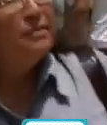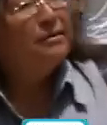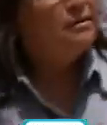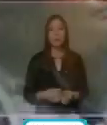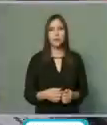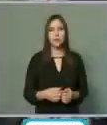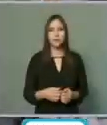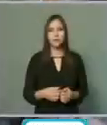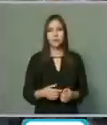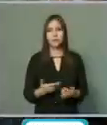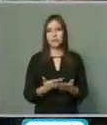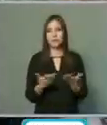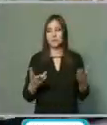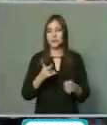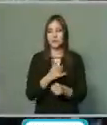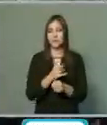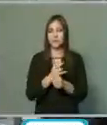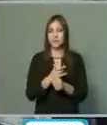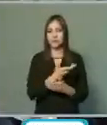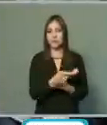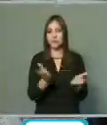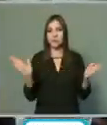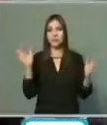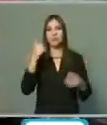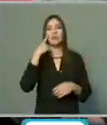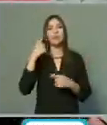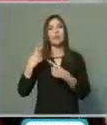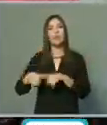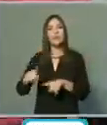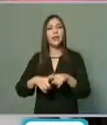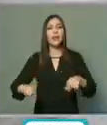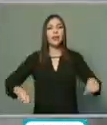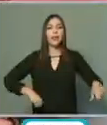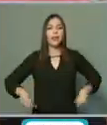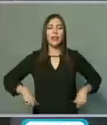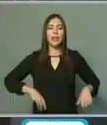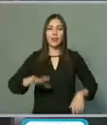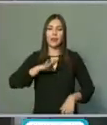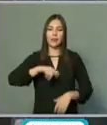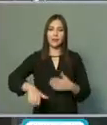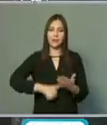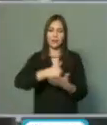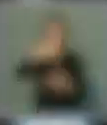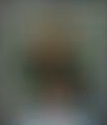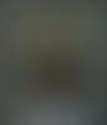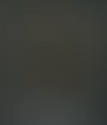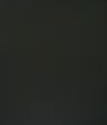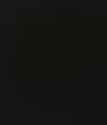La invitación está hecha. Disfruta de las actividades que hay en tu ciudad.